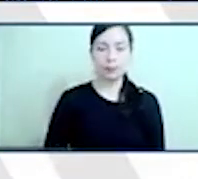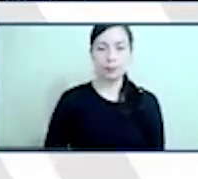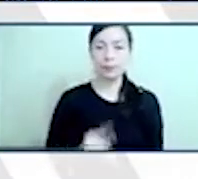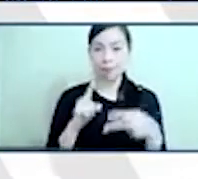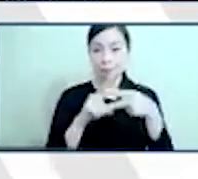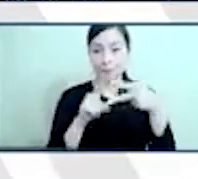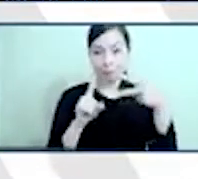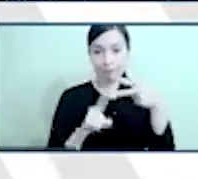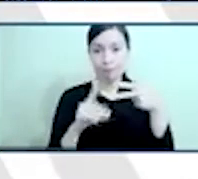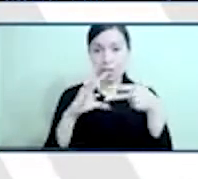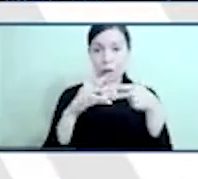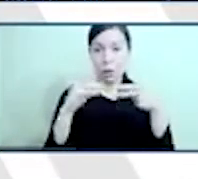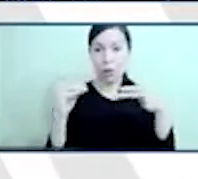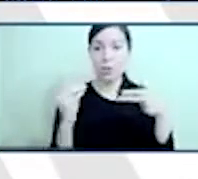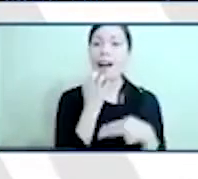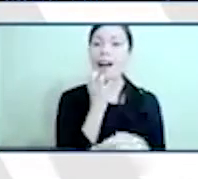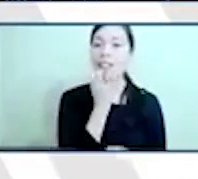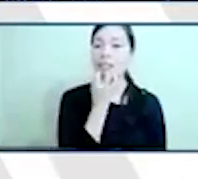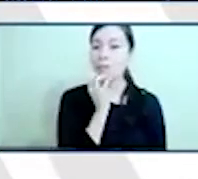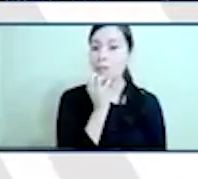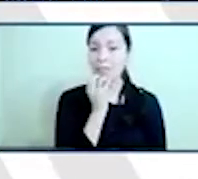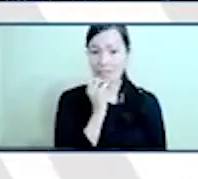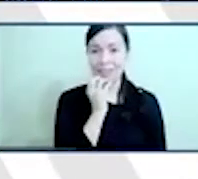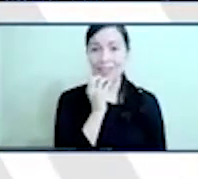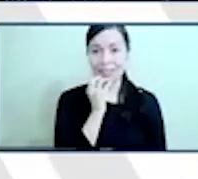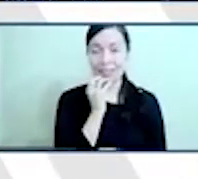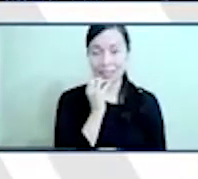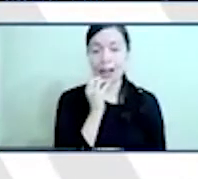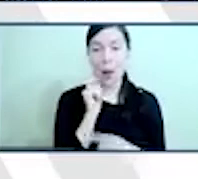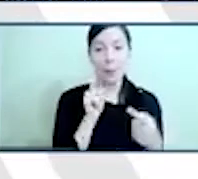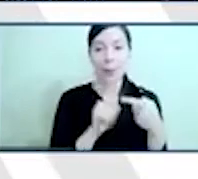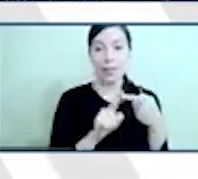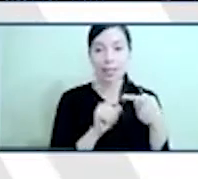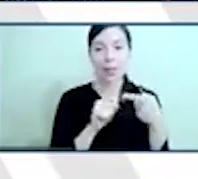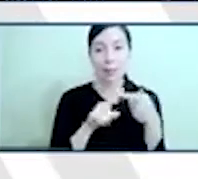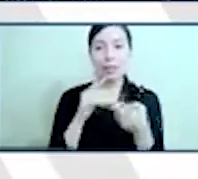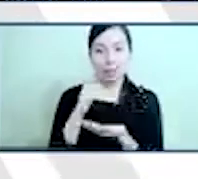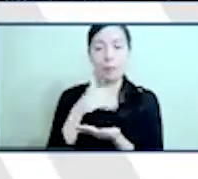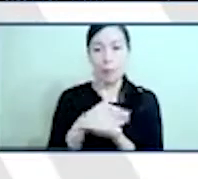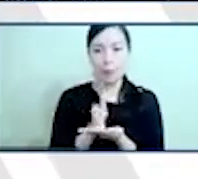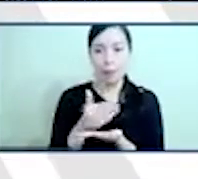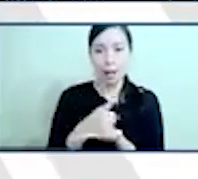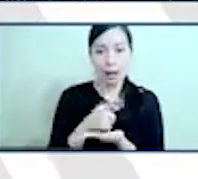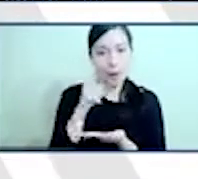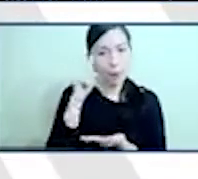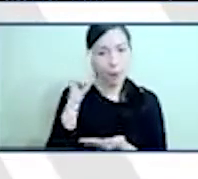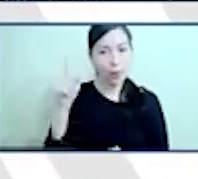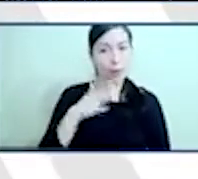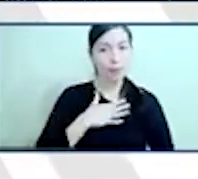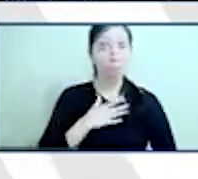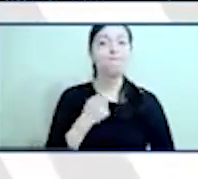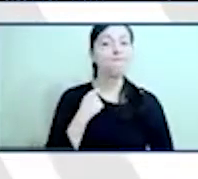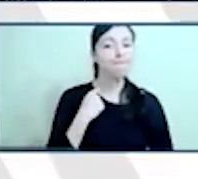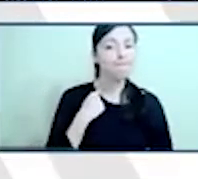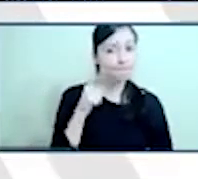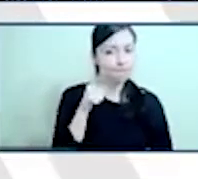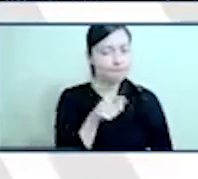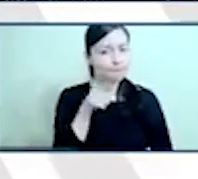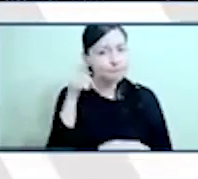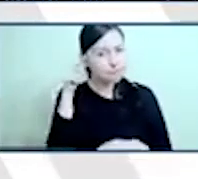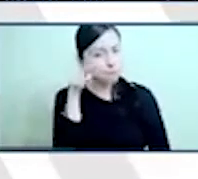menciona Antofagasta como participando del plan. Pero a mí algo que me llamó la atención es que en el plan